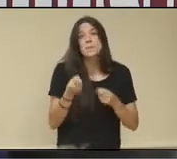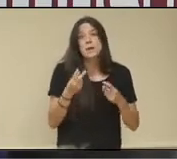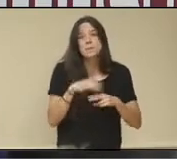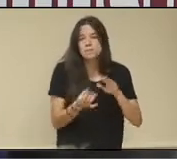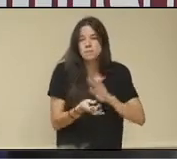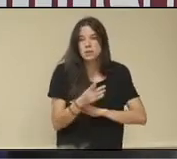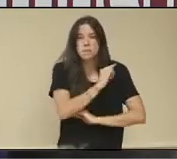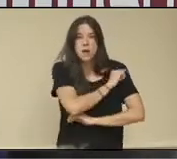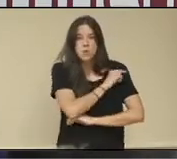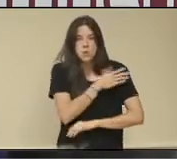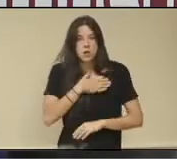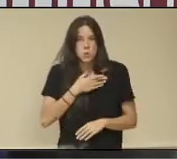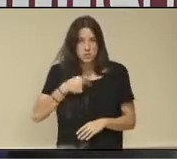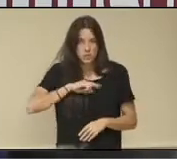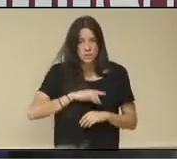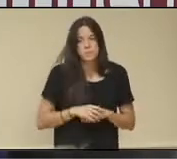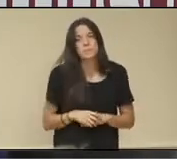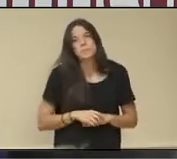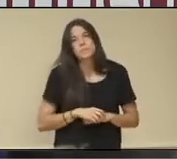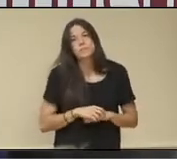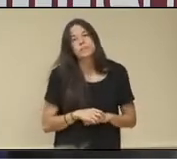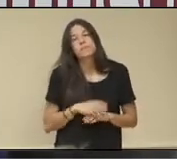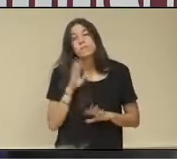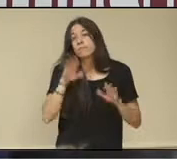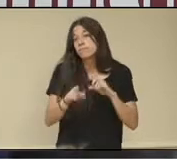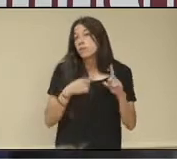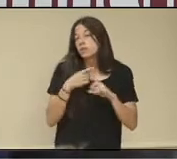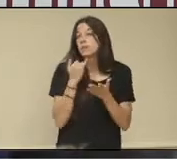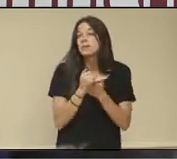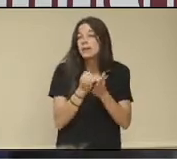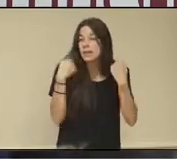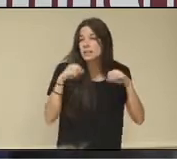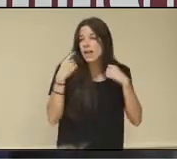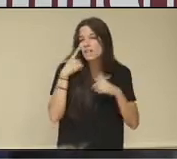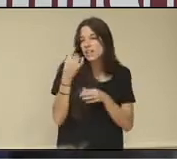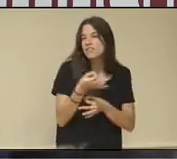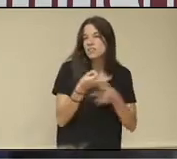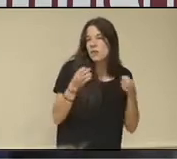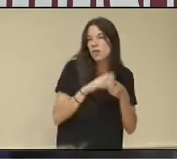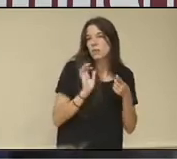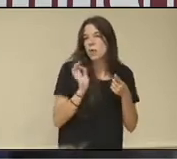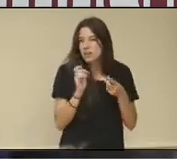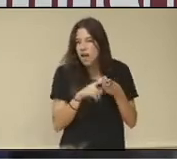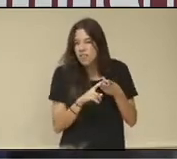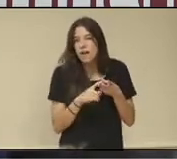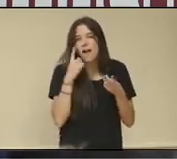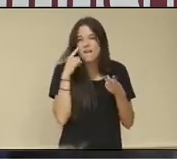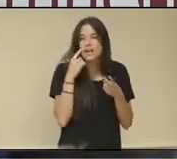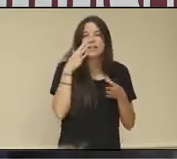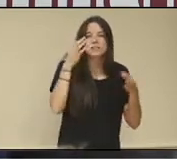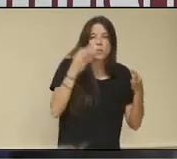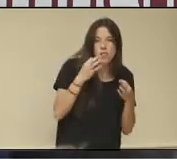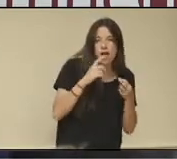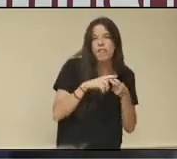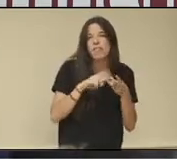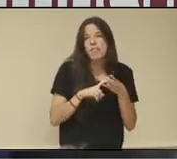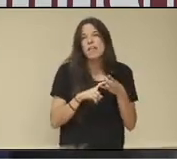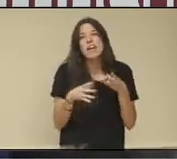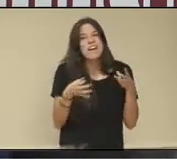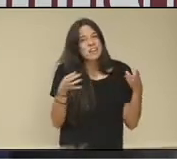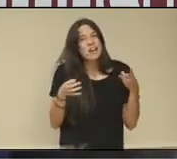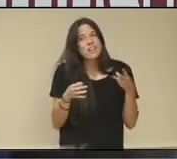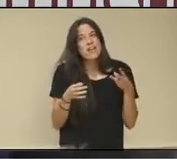vacuna. Y para ensayar la efectividad, la eficacia de una vacuna, su seguridad, la eficacia de